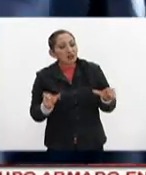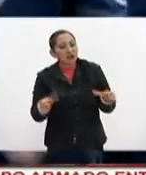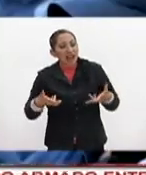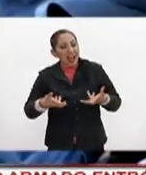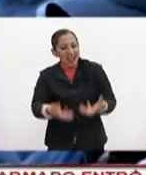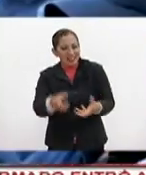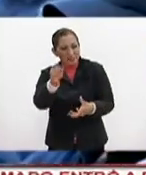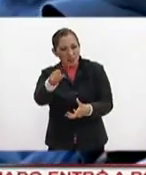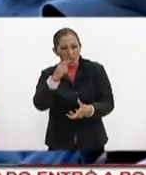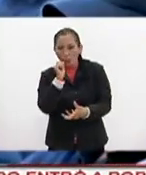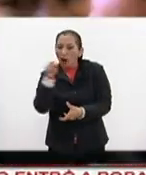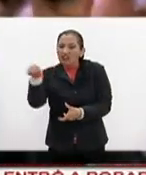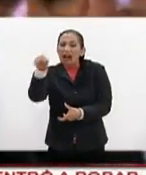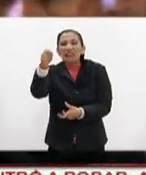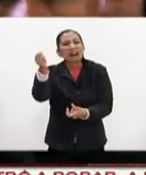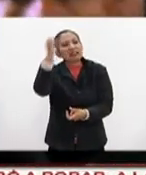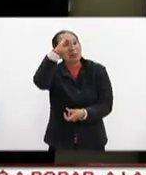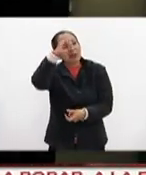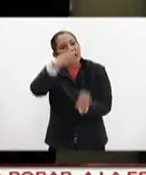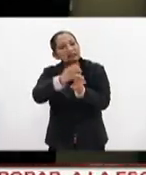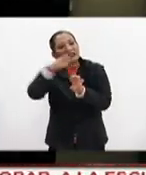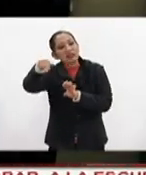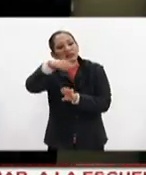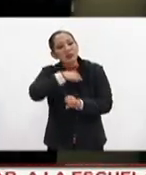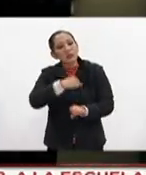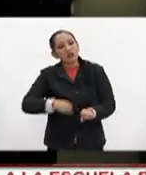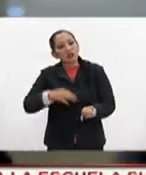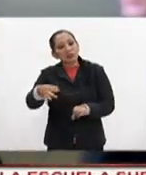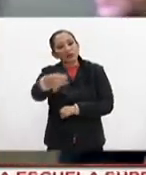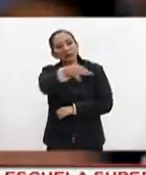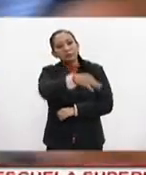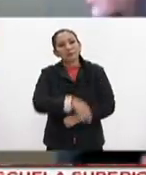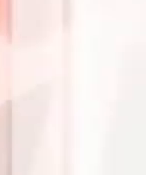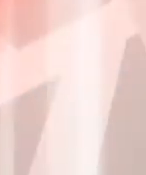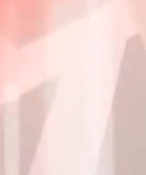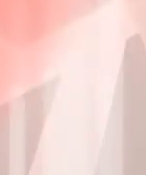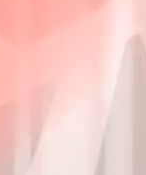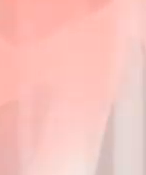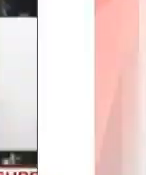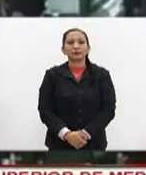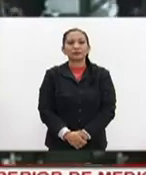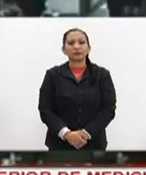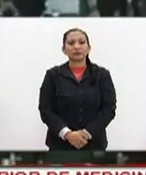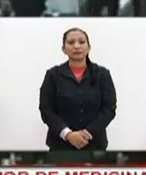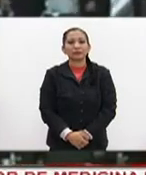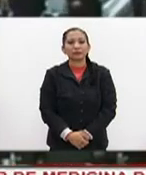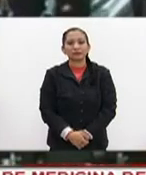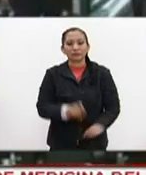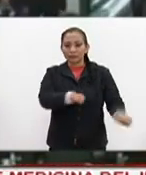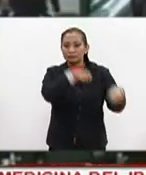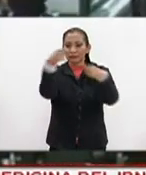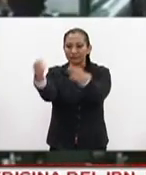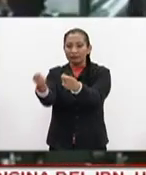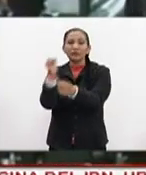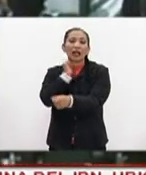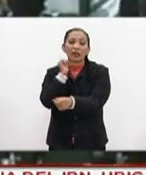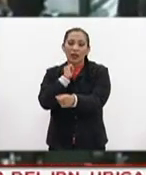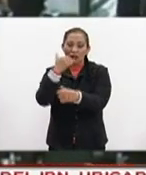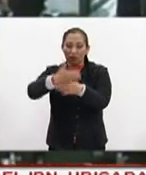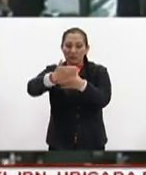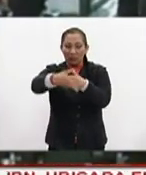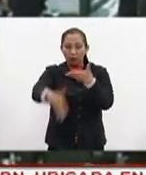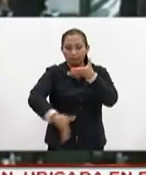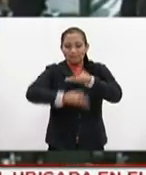pública respecto a las policías en los estados y municipios. Se remite al Senado con el